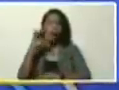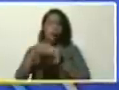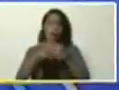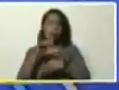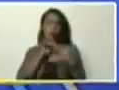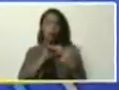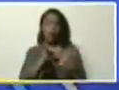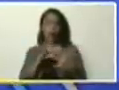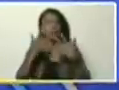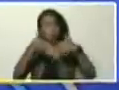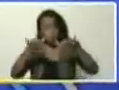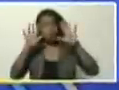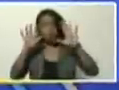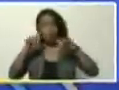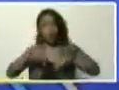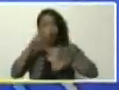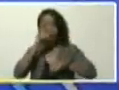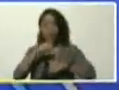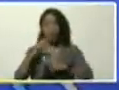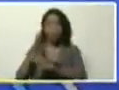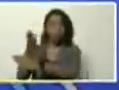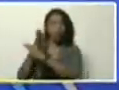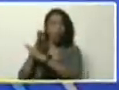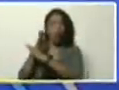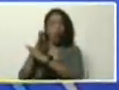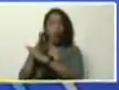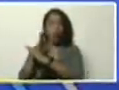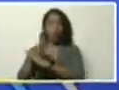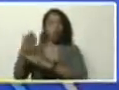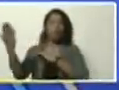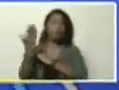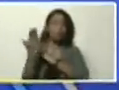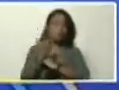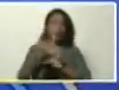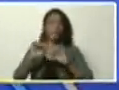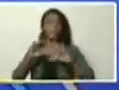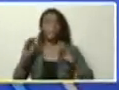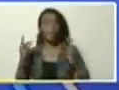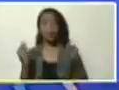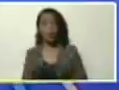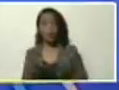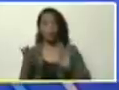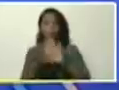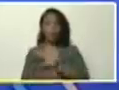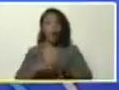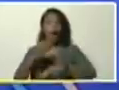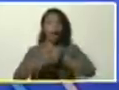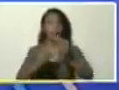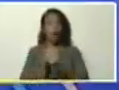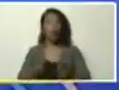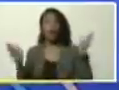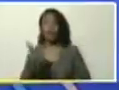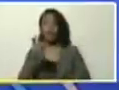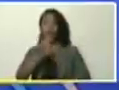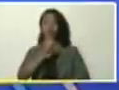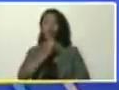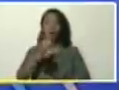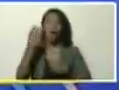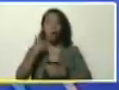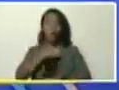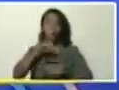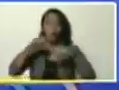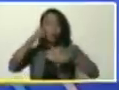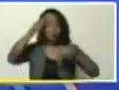Por supuesto que estos años de bloqueo, de sanciones, de pandemia, ha generado grandes dificultades en nuestro